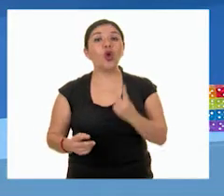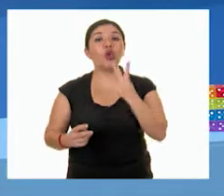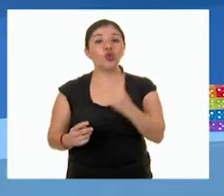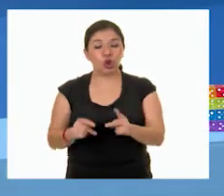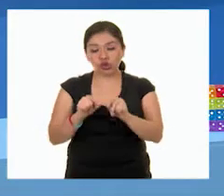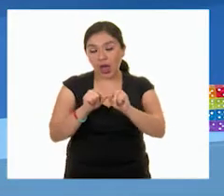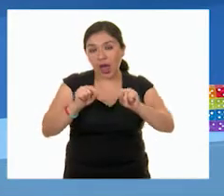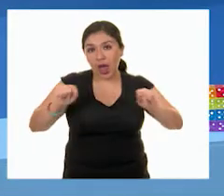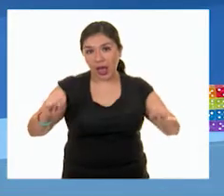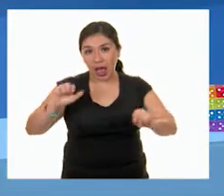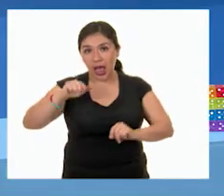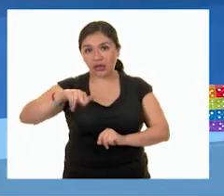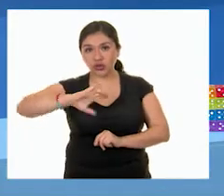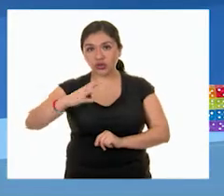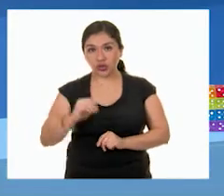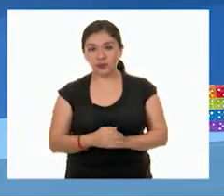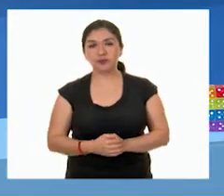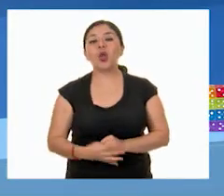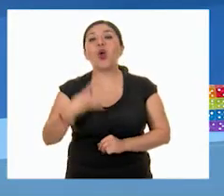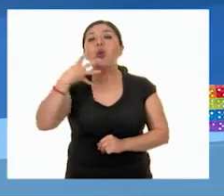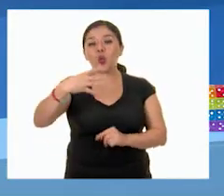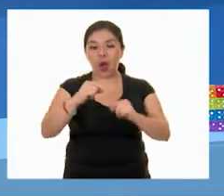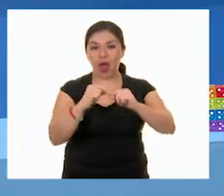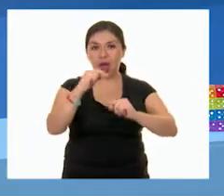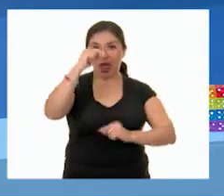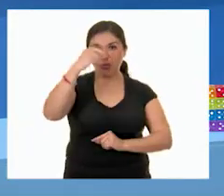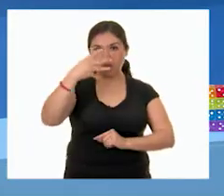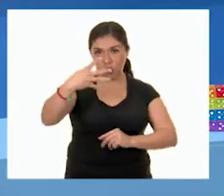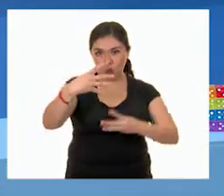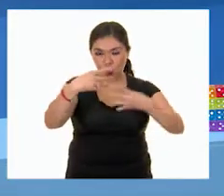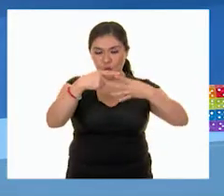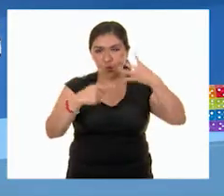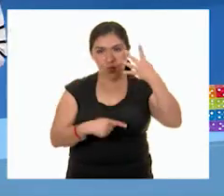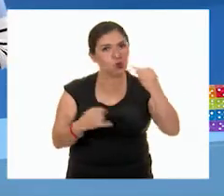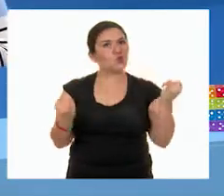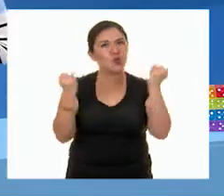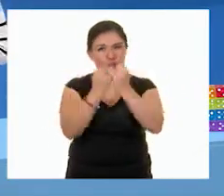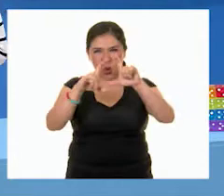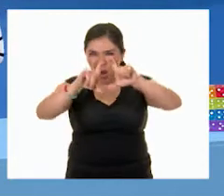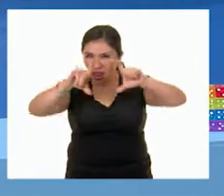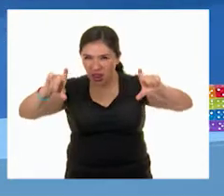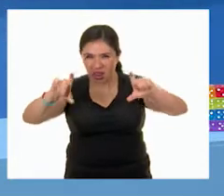2 de ancho y 4 de altura, porque los igualamos en altura.